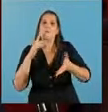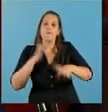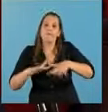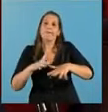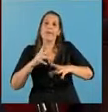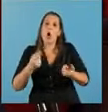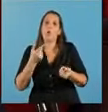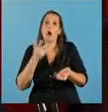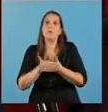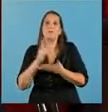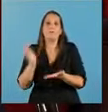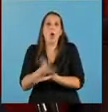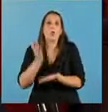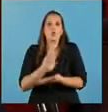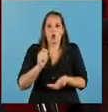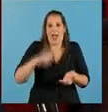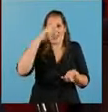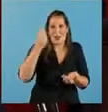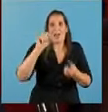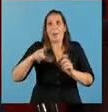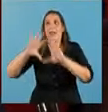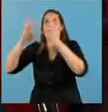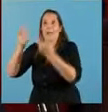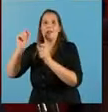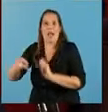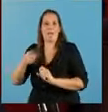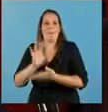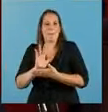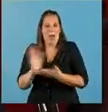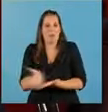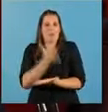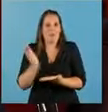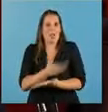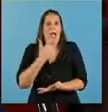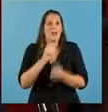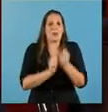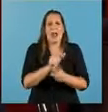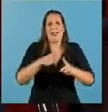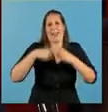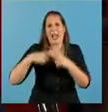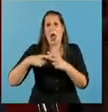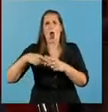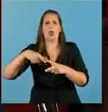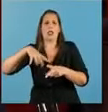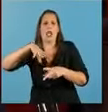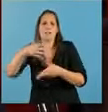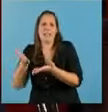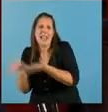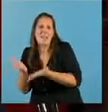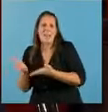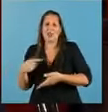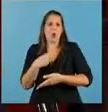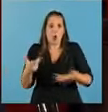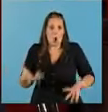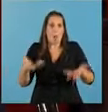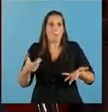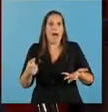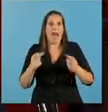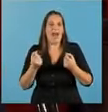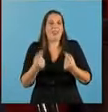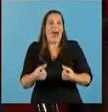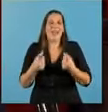sector y facilite el desarrollo de la cadena de valor industrial, tecnológica y de servicios que nos permita crear cientos